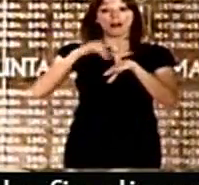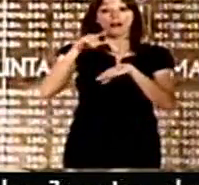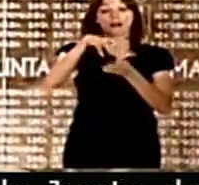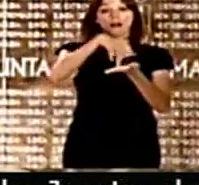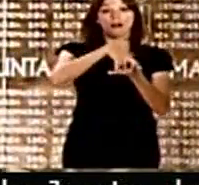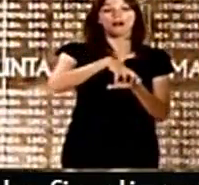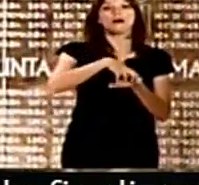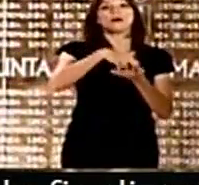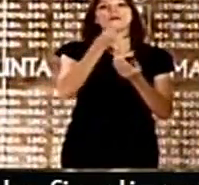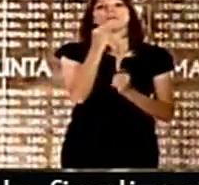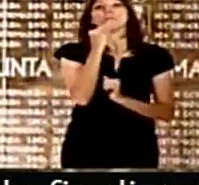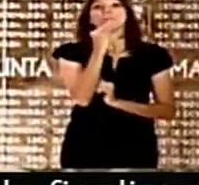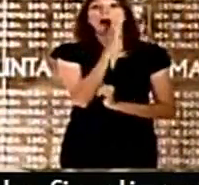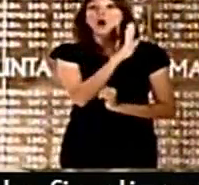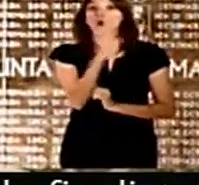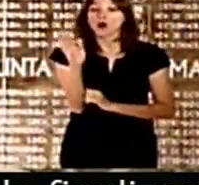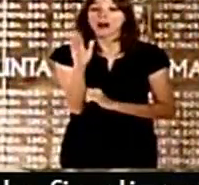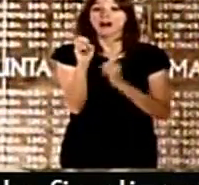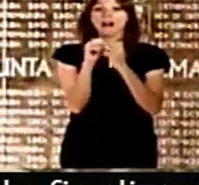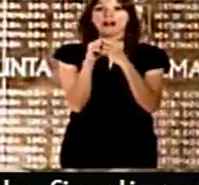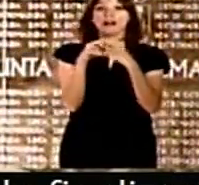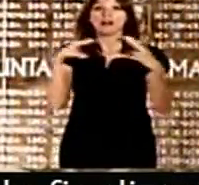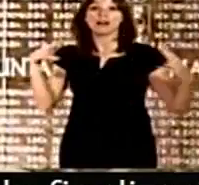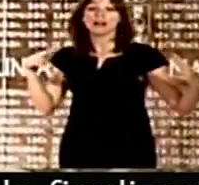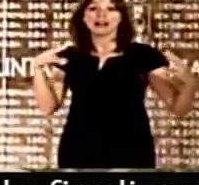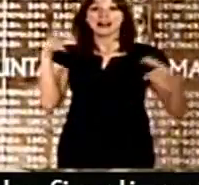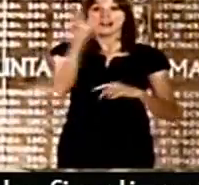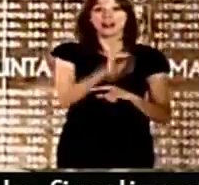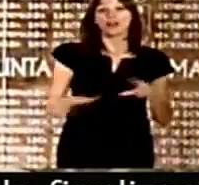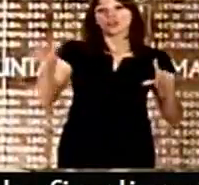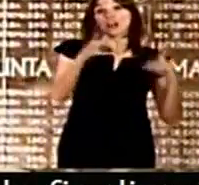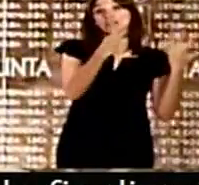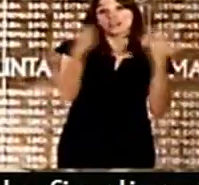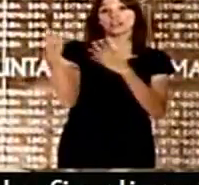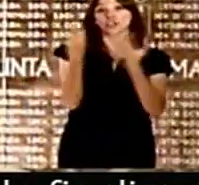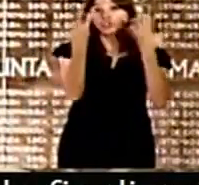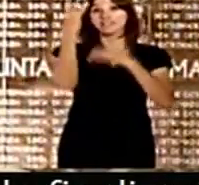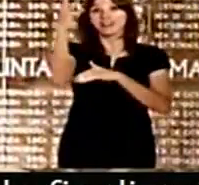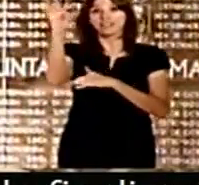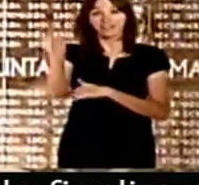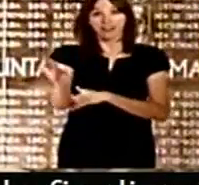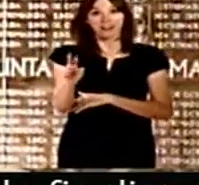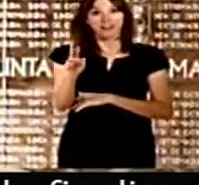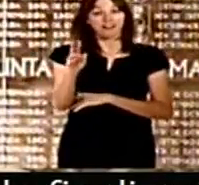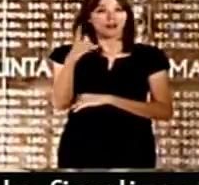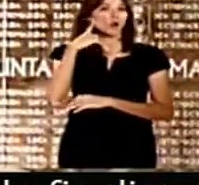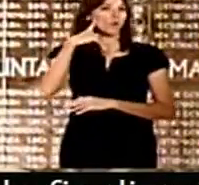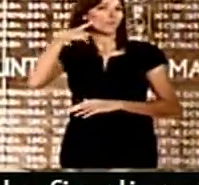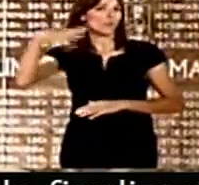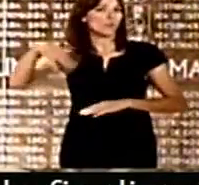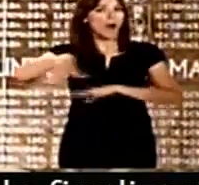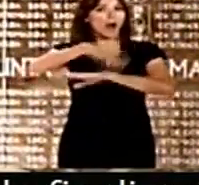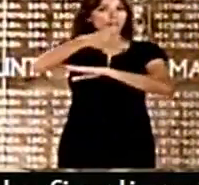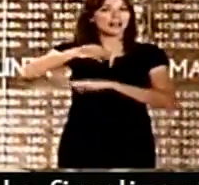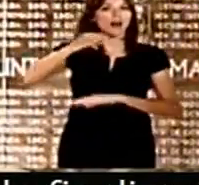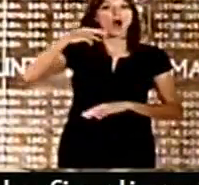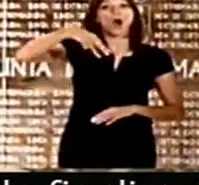mejora de acondicionamiento del tramo de la carretera nacional 630, conocida como la avenida Martín